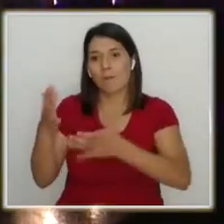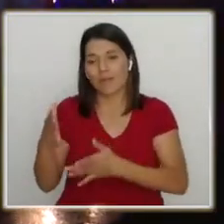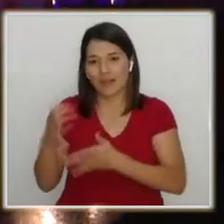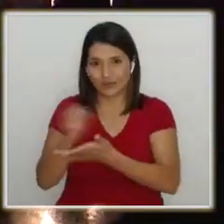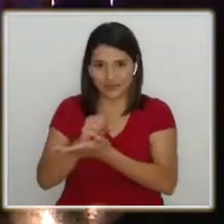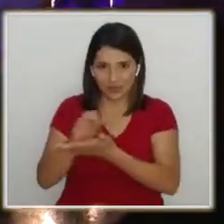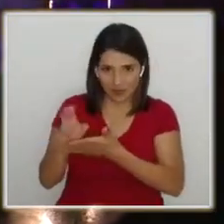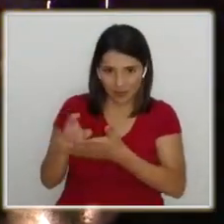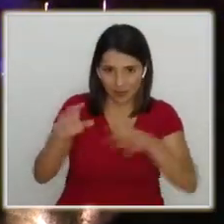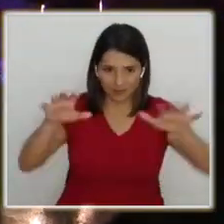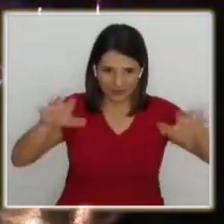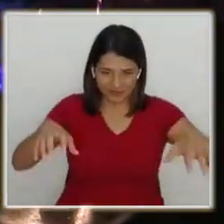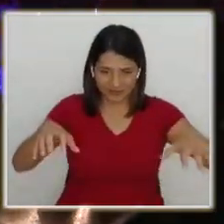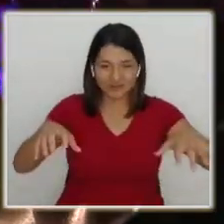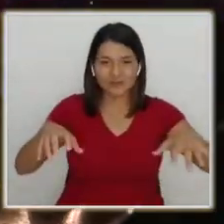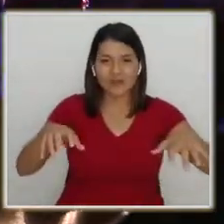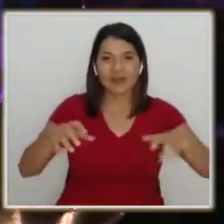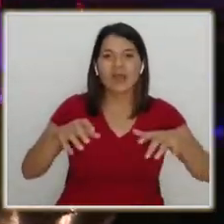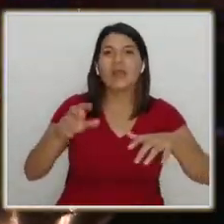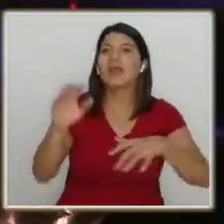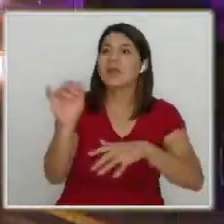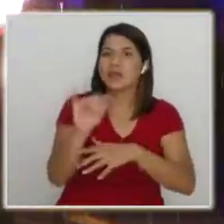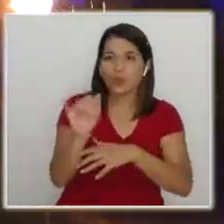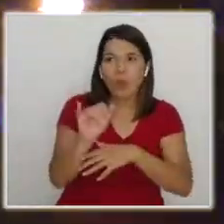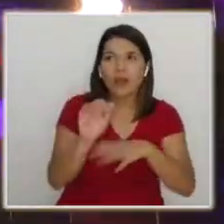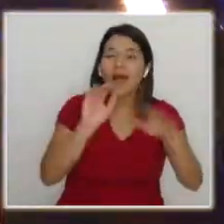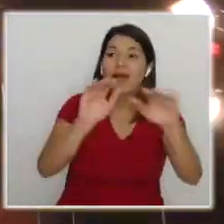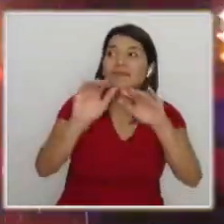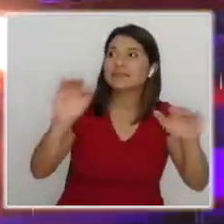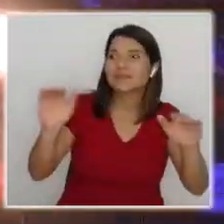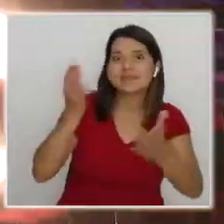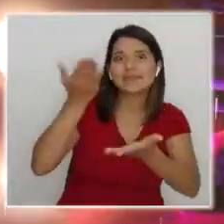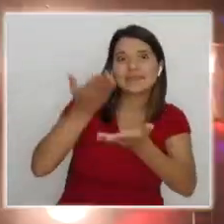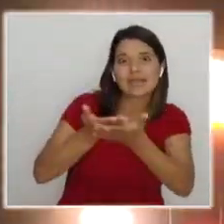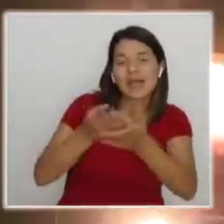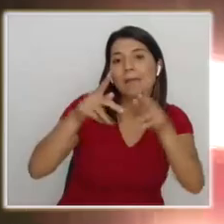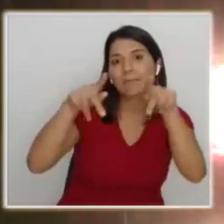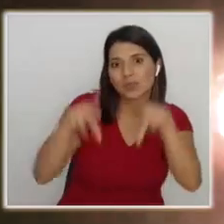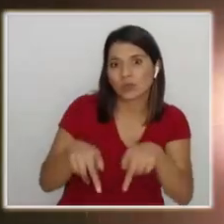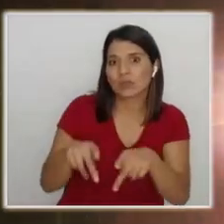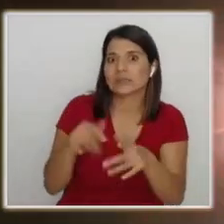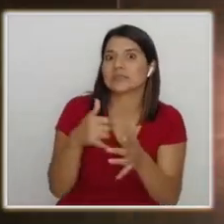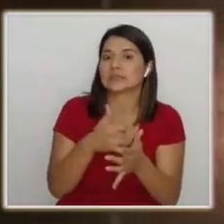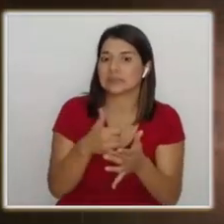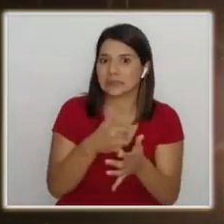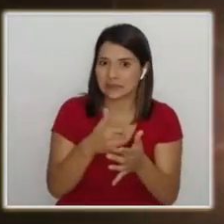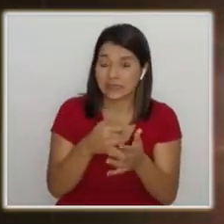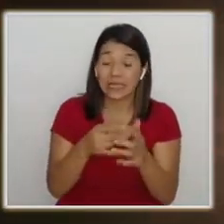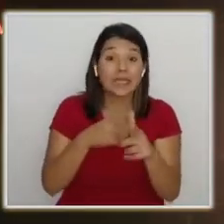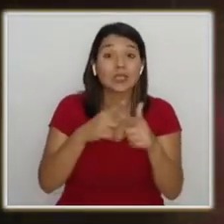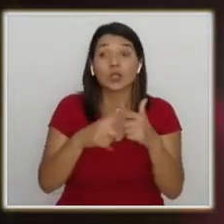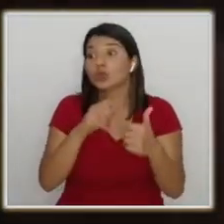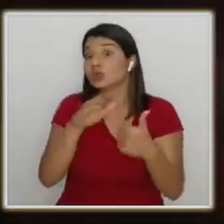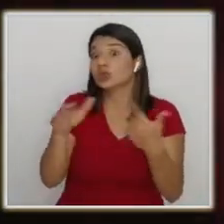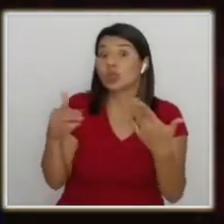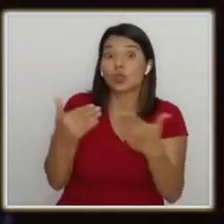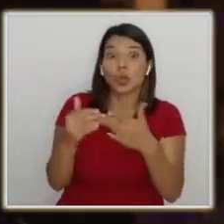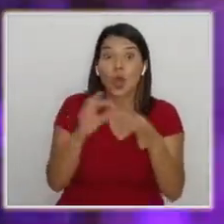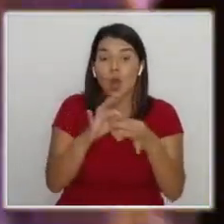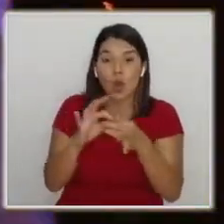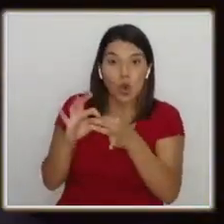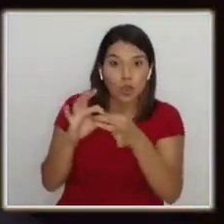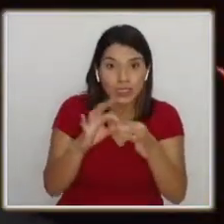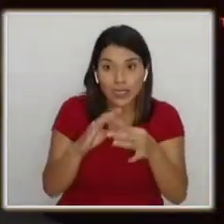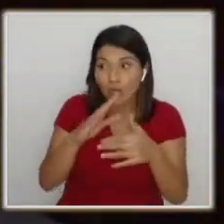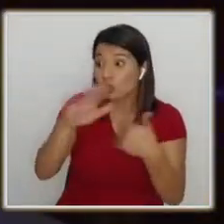recibir pacientes rojos, pacientes críticos. Entonces, todas esas coordinaciones, todas esas decisiones hay que tomarlas